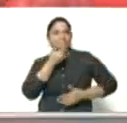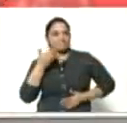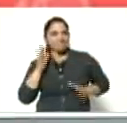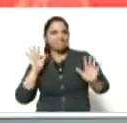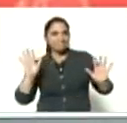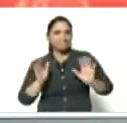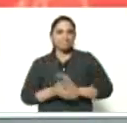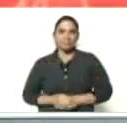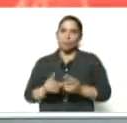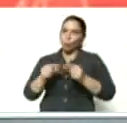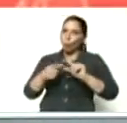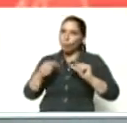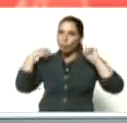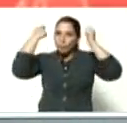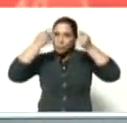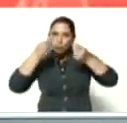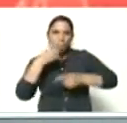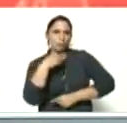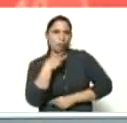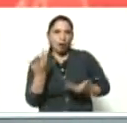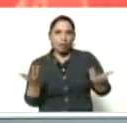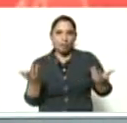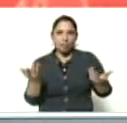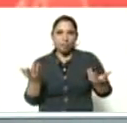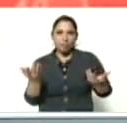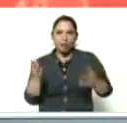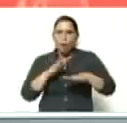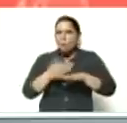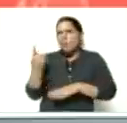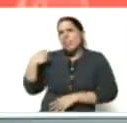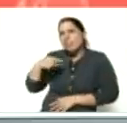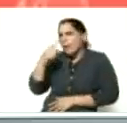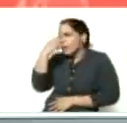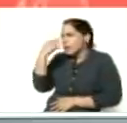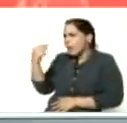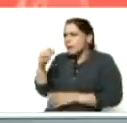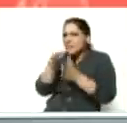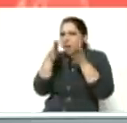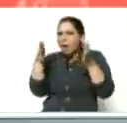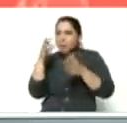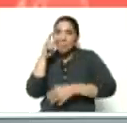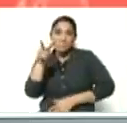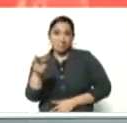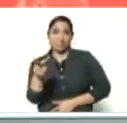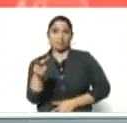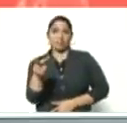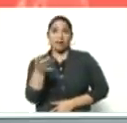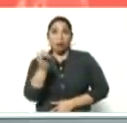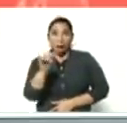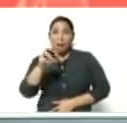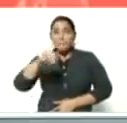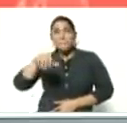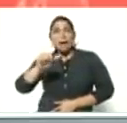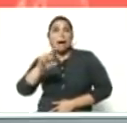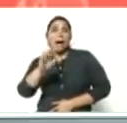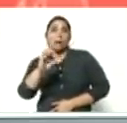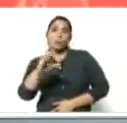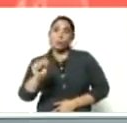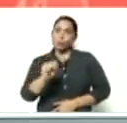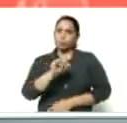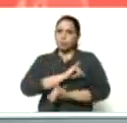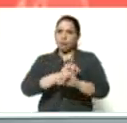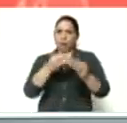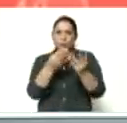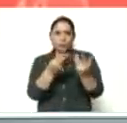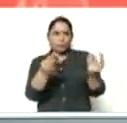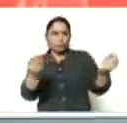Como el cuento de Caperucita. ¿Por qué tienes esa nariz tan grande? Mira, vale, aquí está Marcos Torres, ya recuperado, gobernador